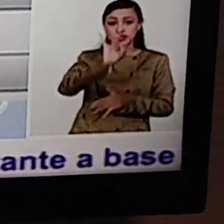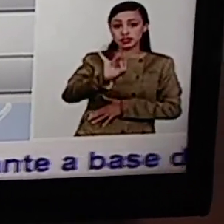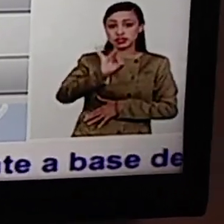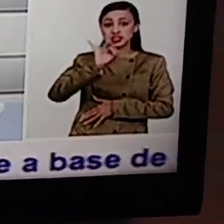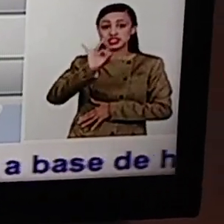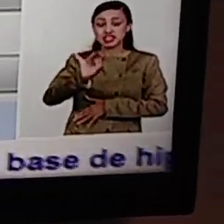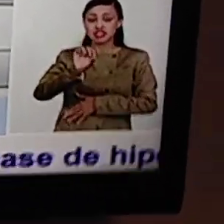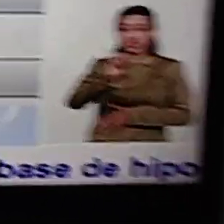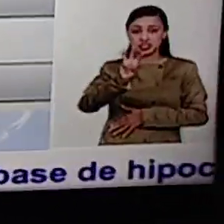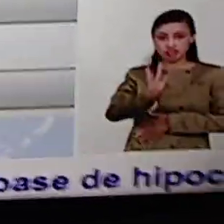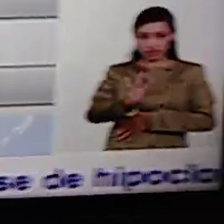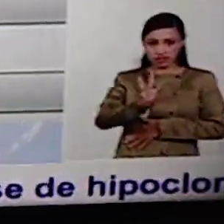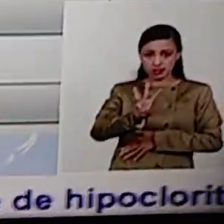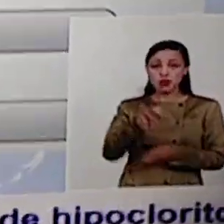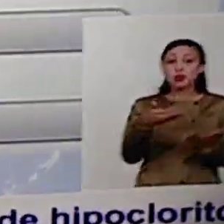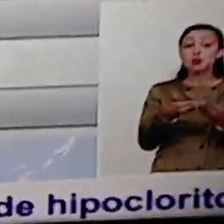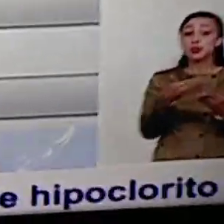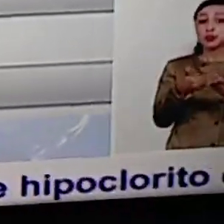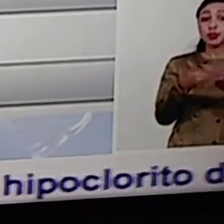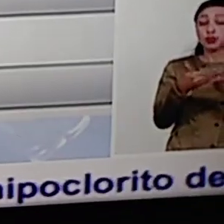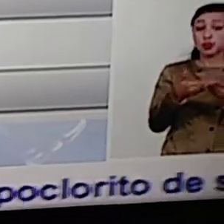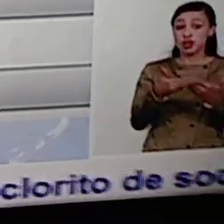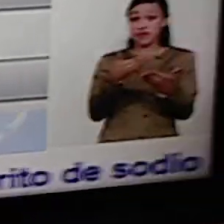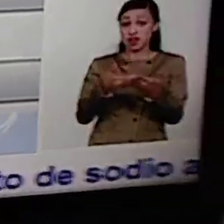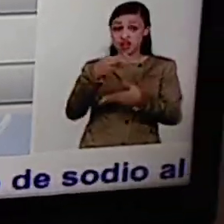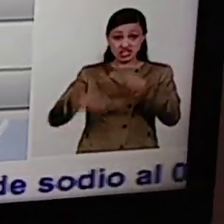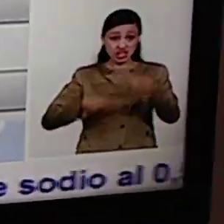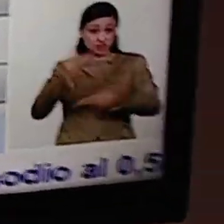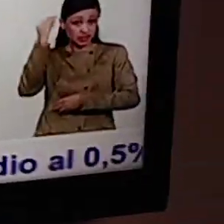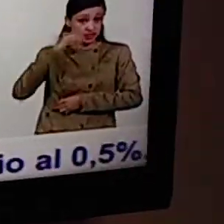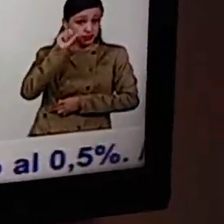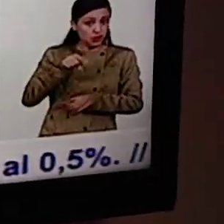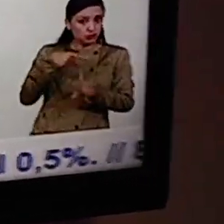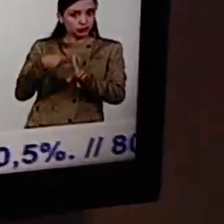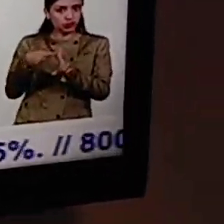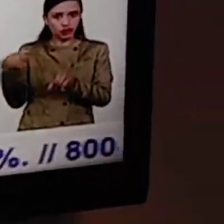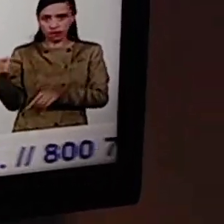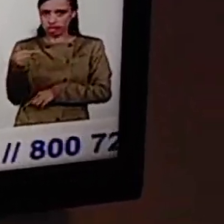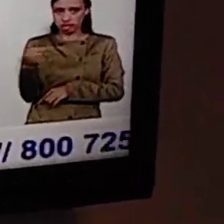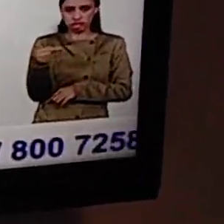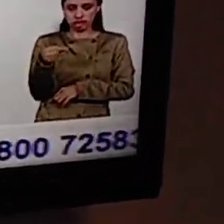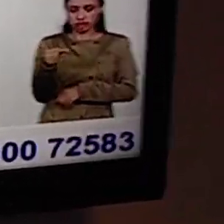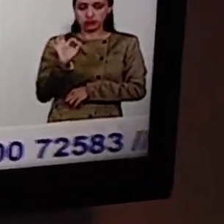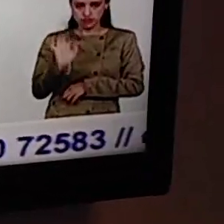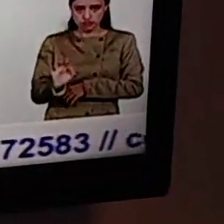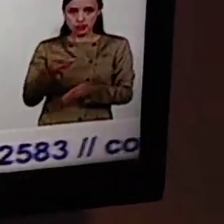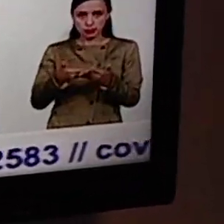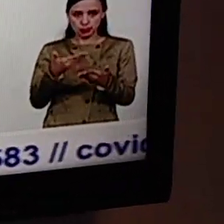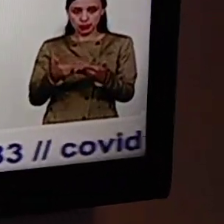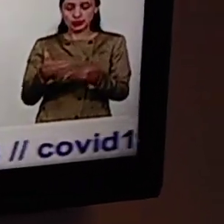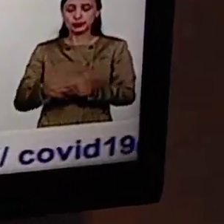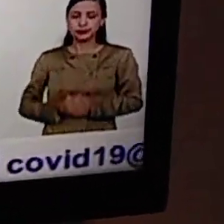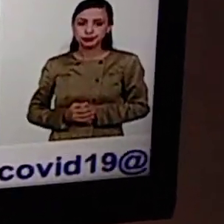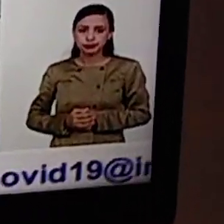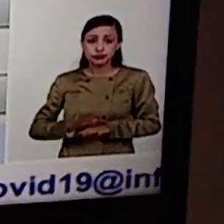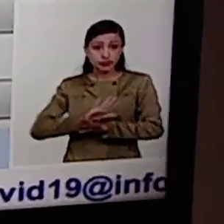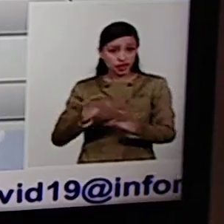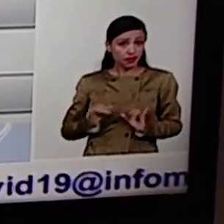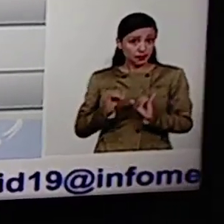3.564.773 muestras procesadas para diagnosticar la COVID-19 y se han